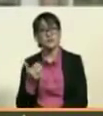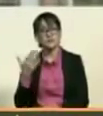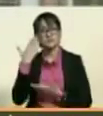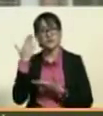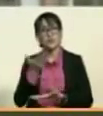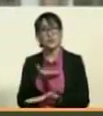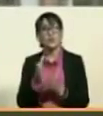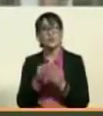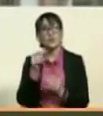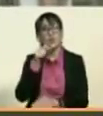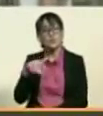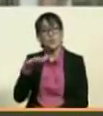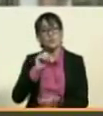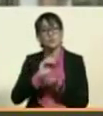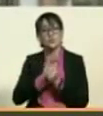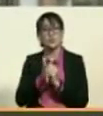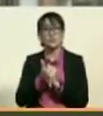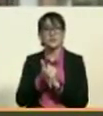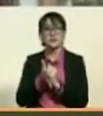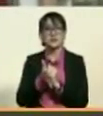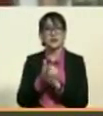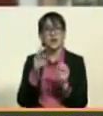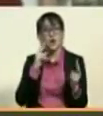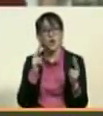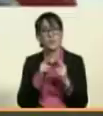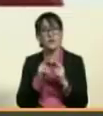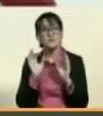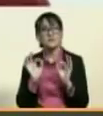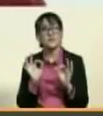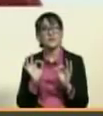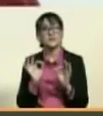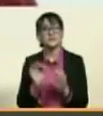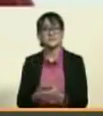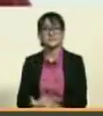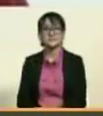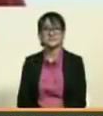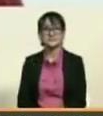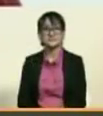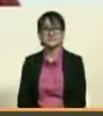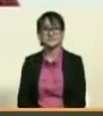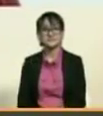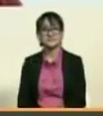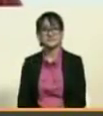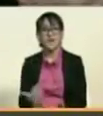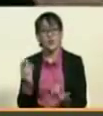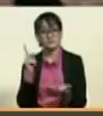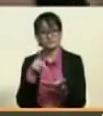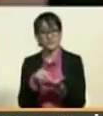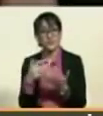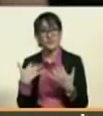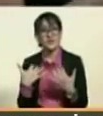a todo el pueblo de Tucupita. Y nos vemos en el malecón. Ya vamos para el malecón.